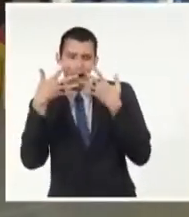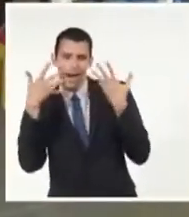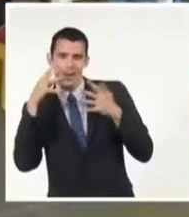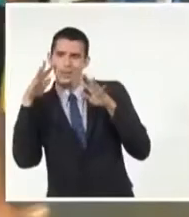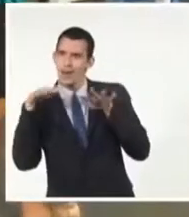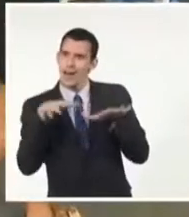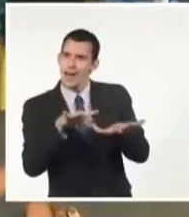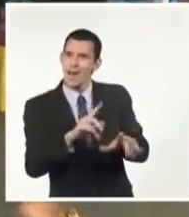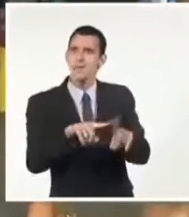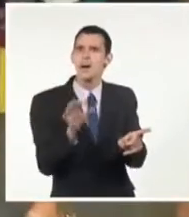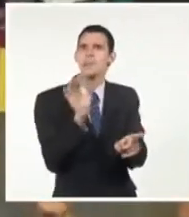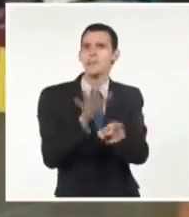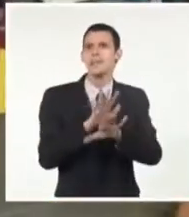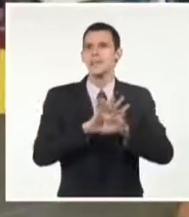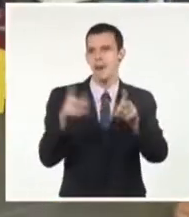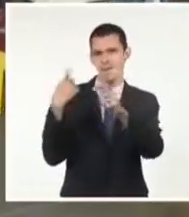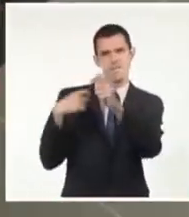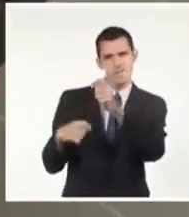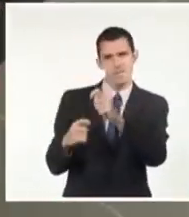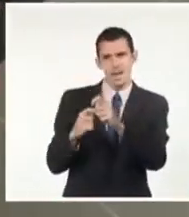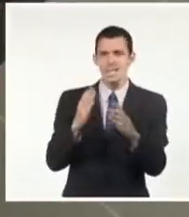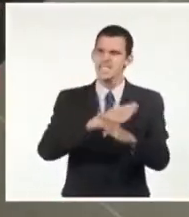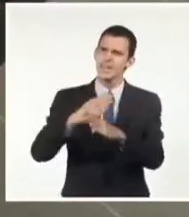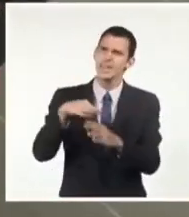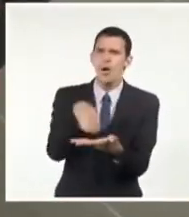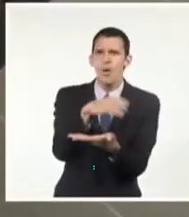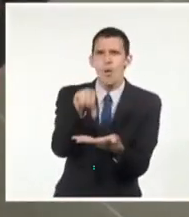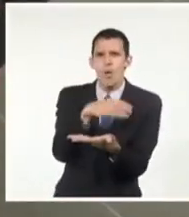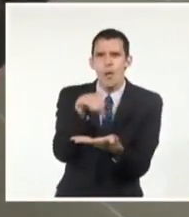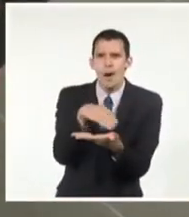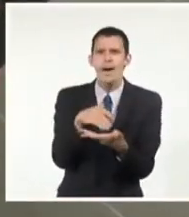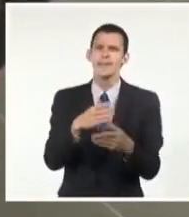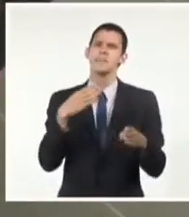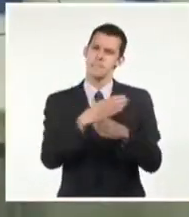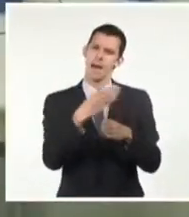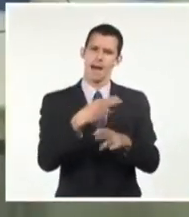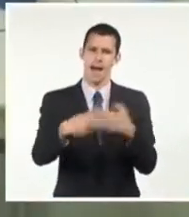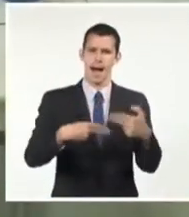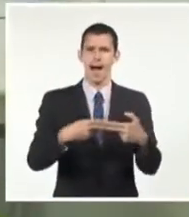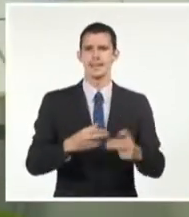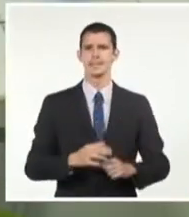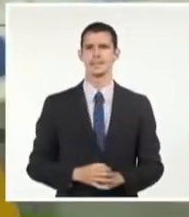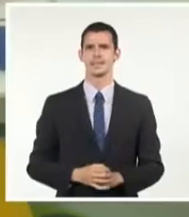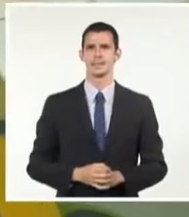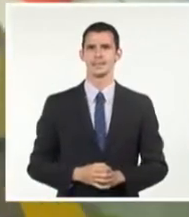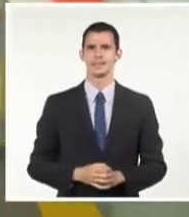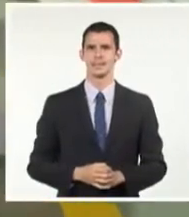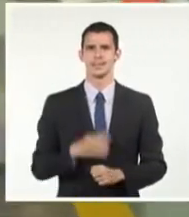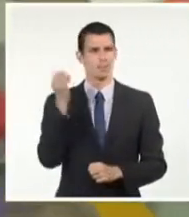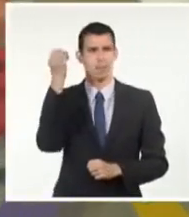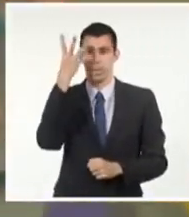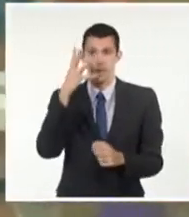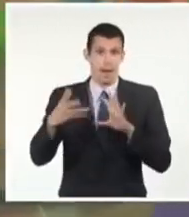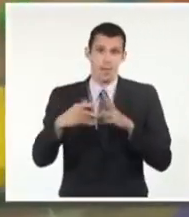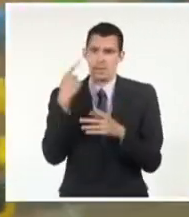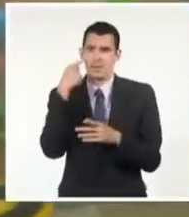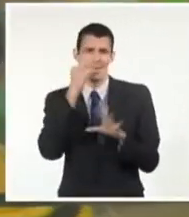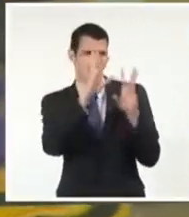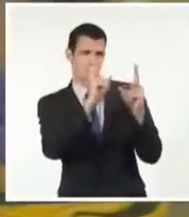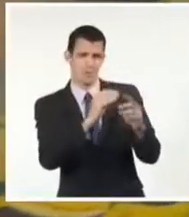tienda proporciona diversos juguetes de madera elaborados a mano con mucha creatividad a partir